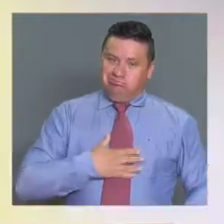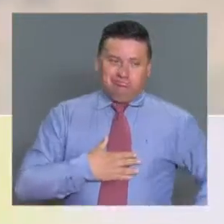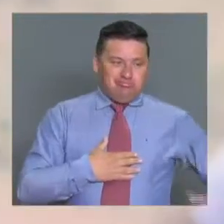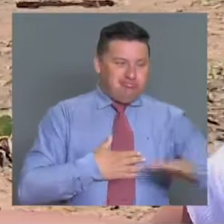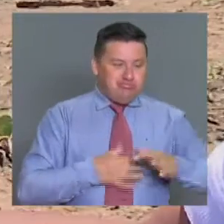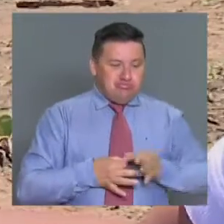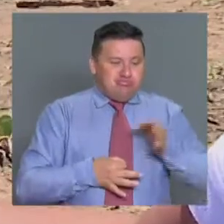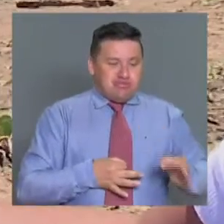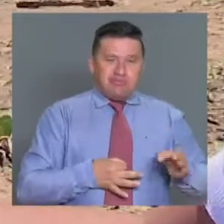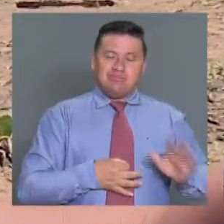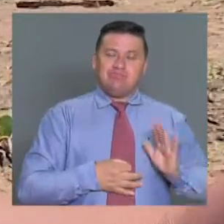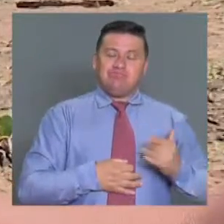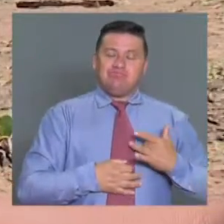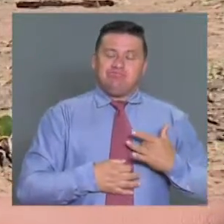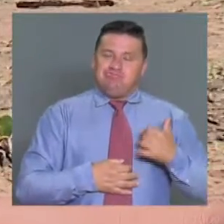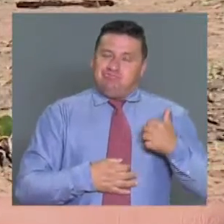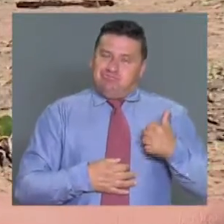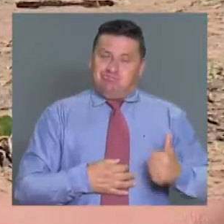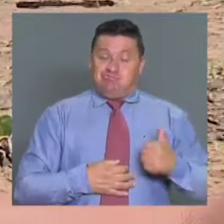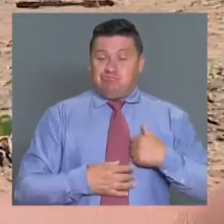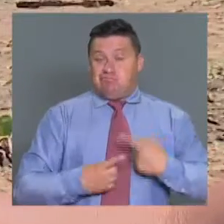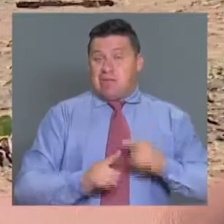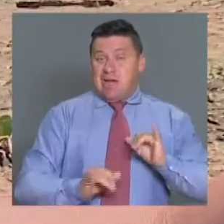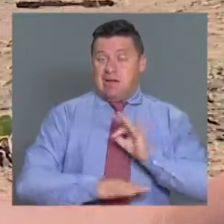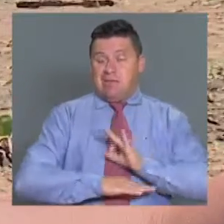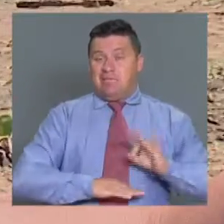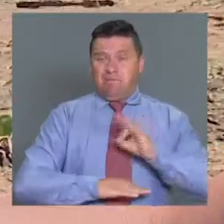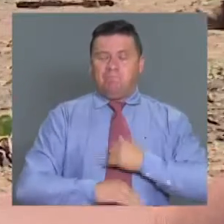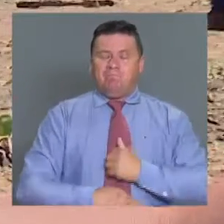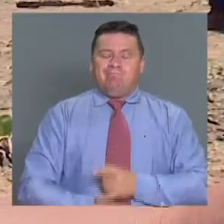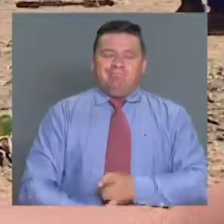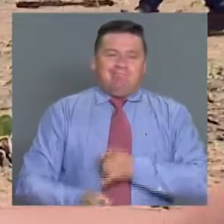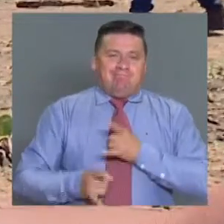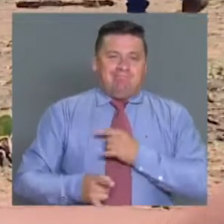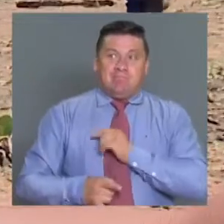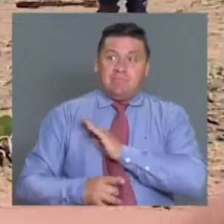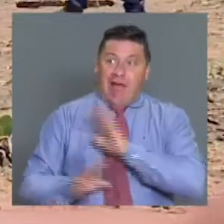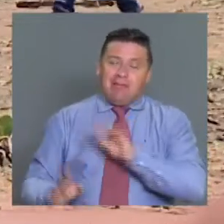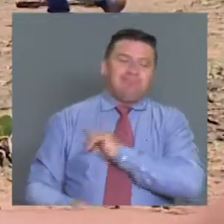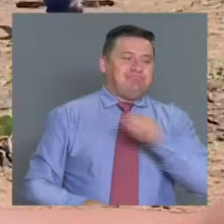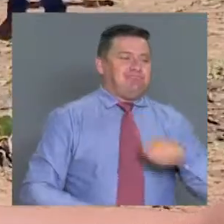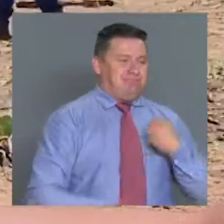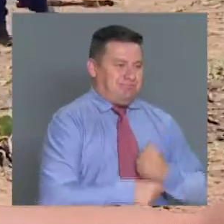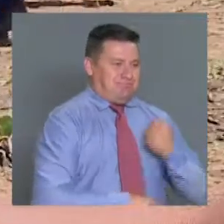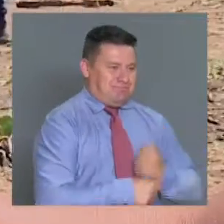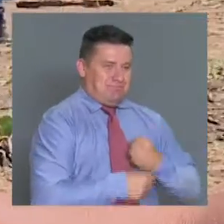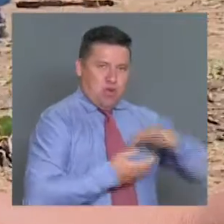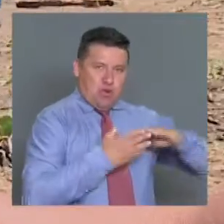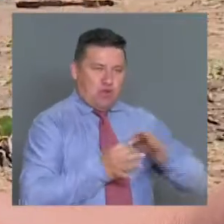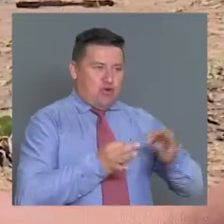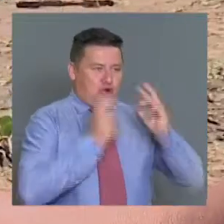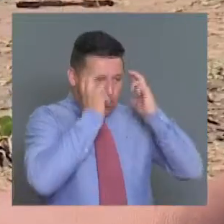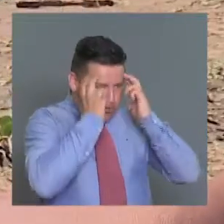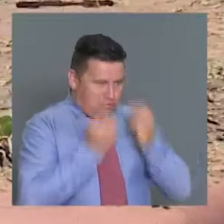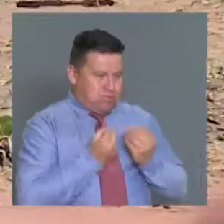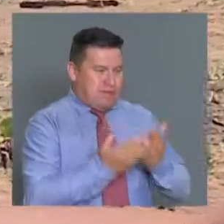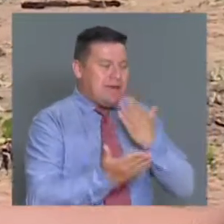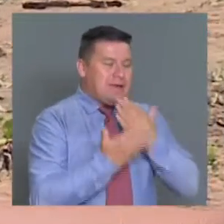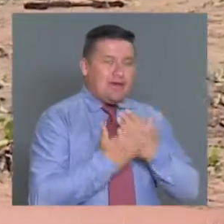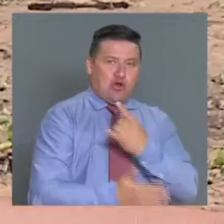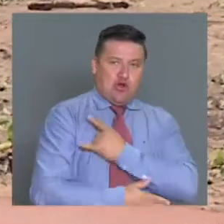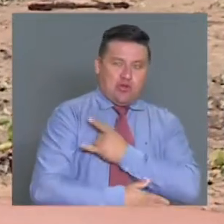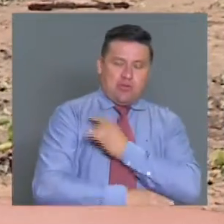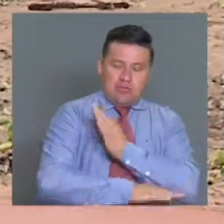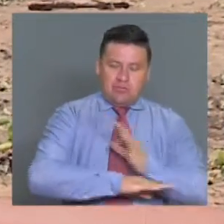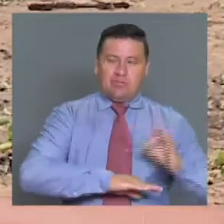en este municipio siento esa pista pues me agrada mucho de estar de vuelta aquí trabajando en el municipio y pues colocando todos los conocimientos de que gracias a la